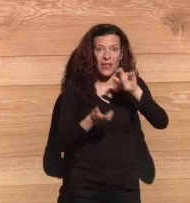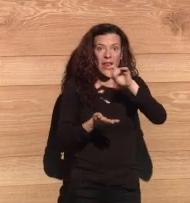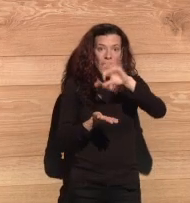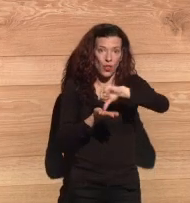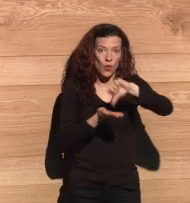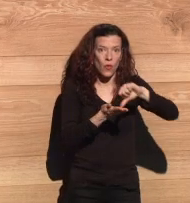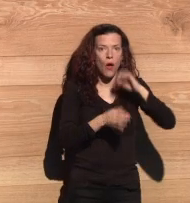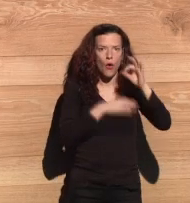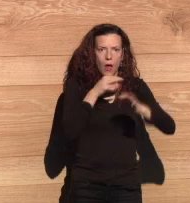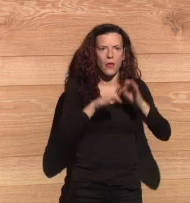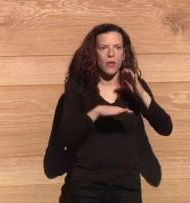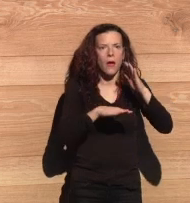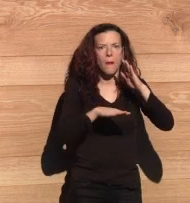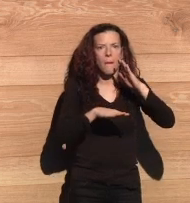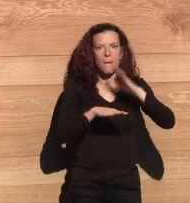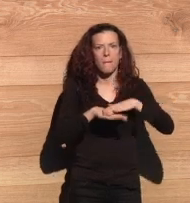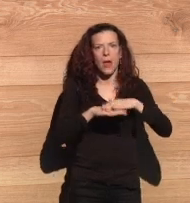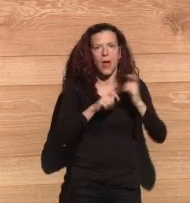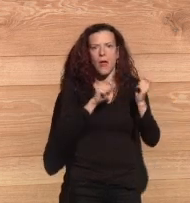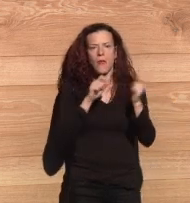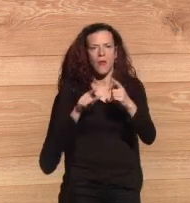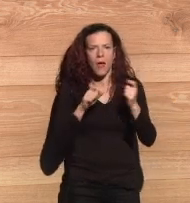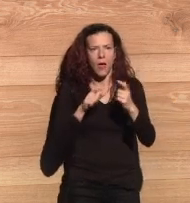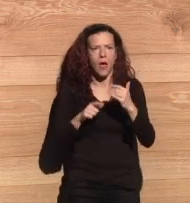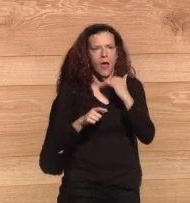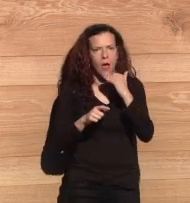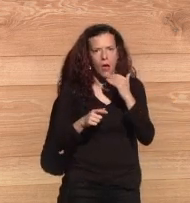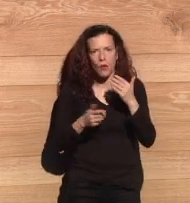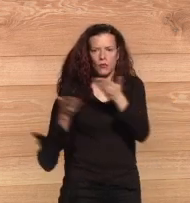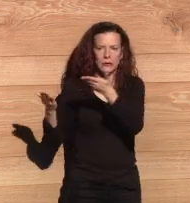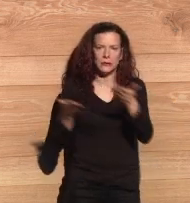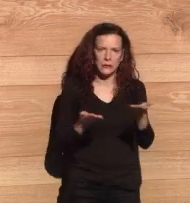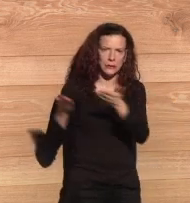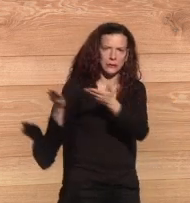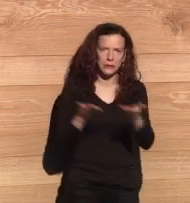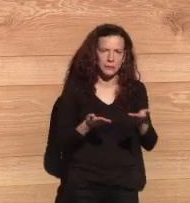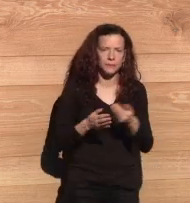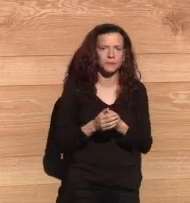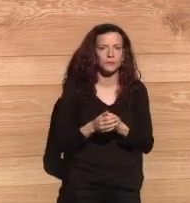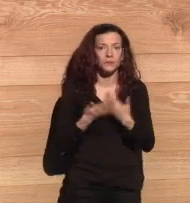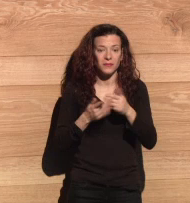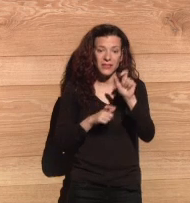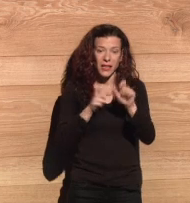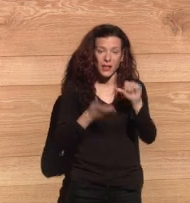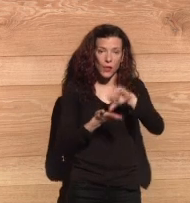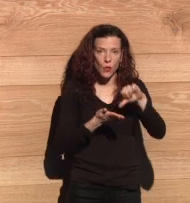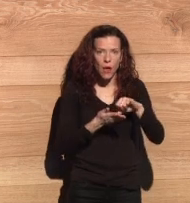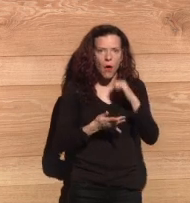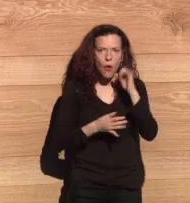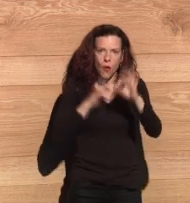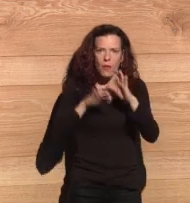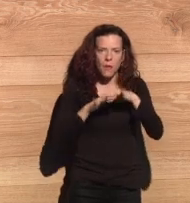se organizaba, las propias prefecturas municipales se organizaban para poder recibirlos, la gente se organizaba a hacer